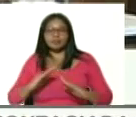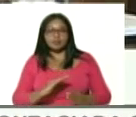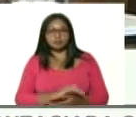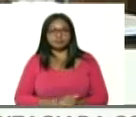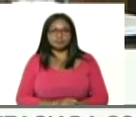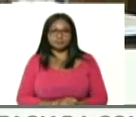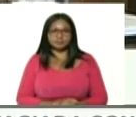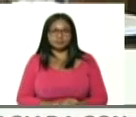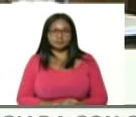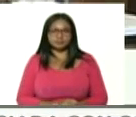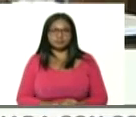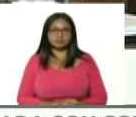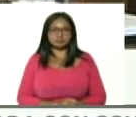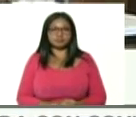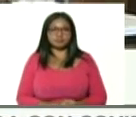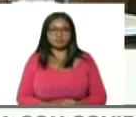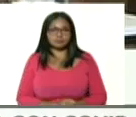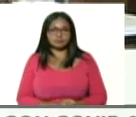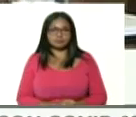Y